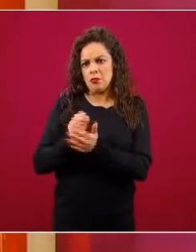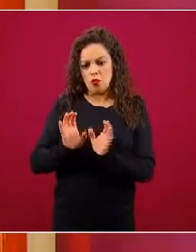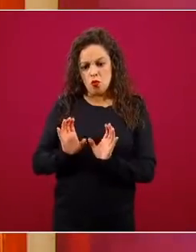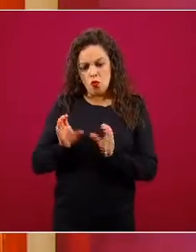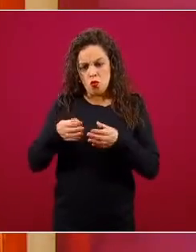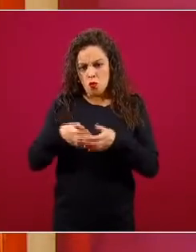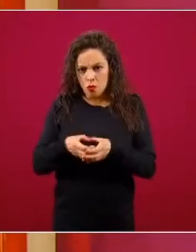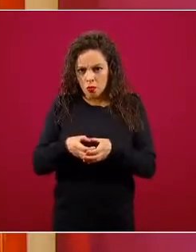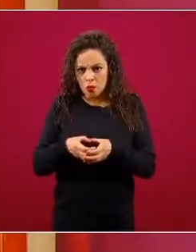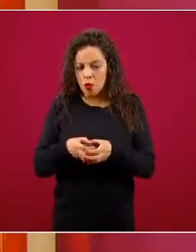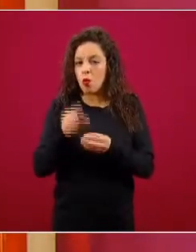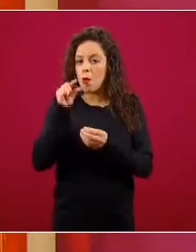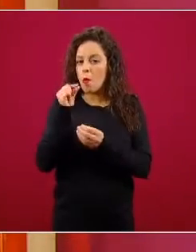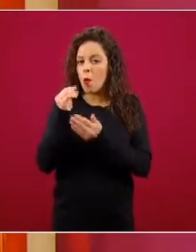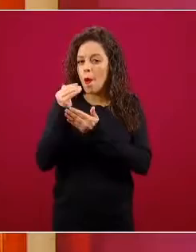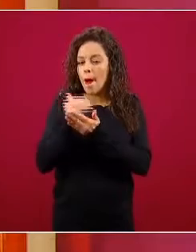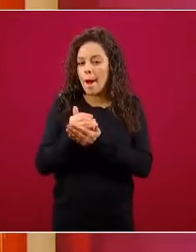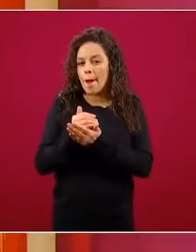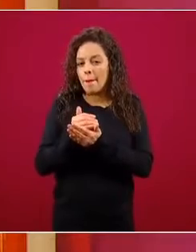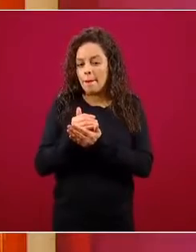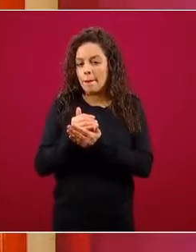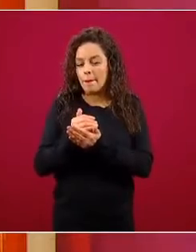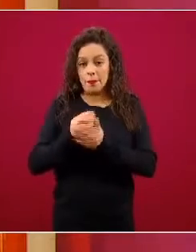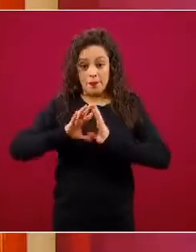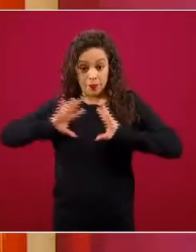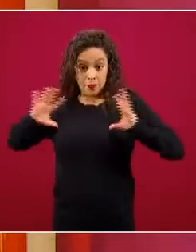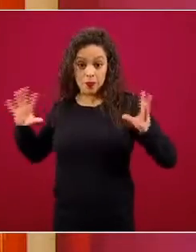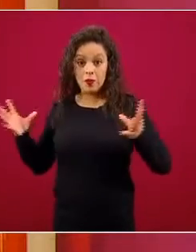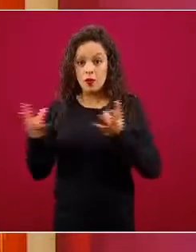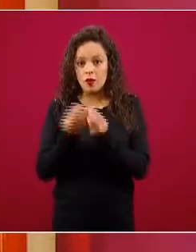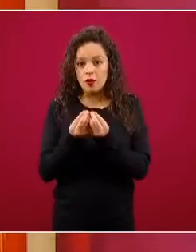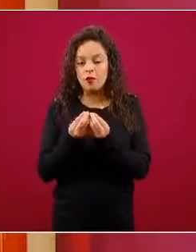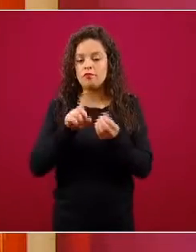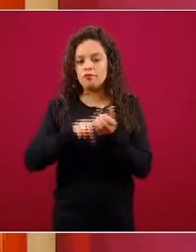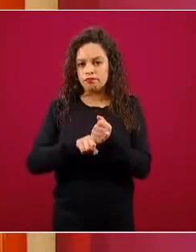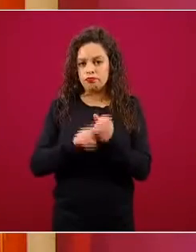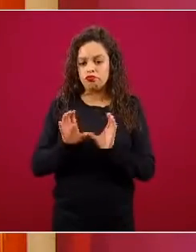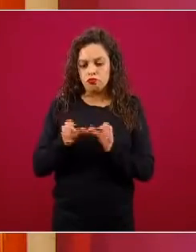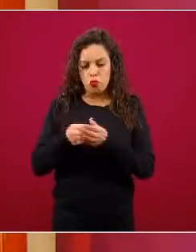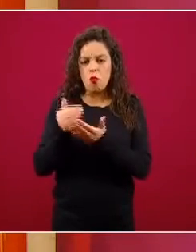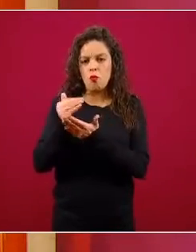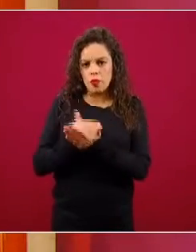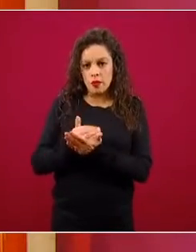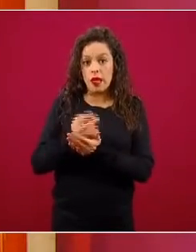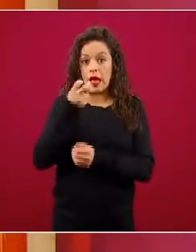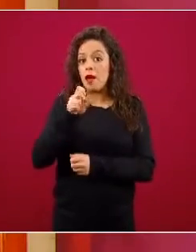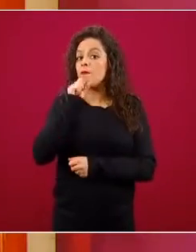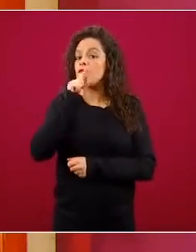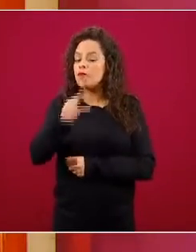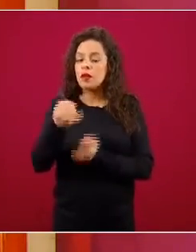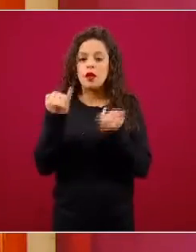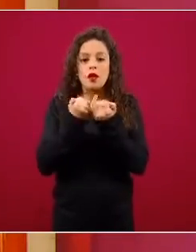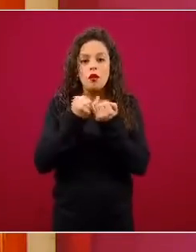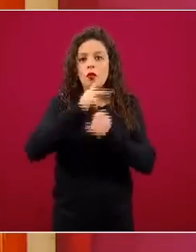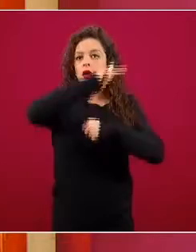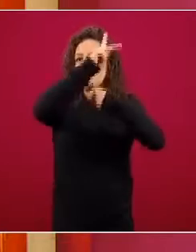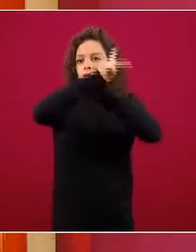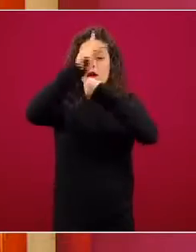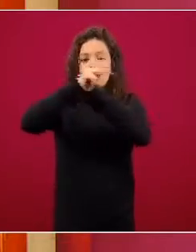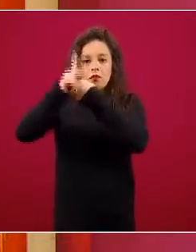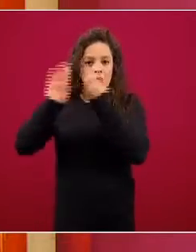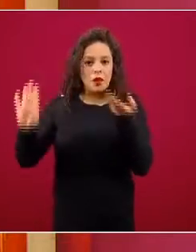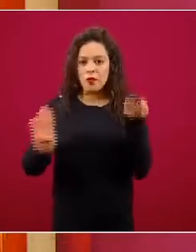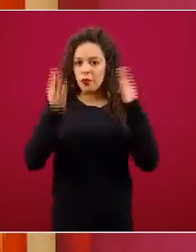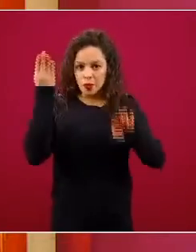más pequeño del total. Así ocurre en todos los países del mundo. Pero,